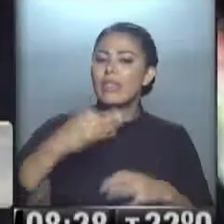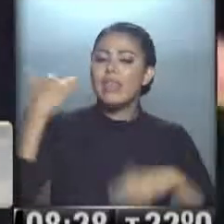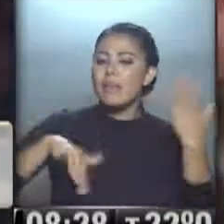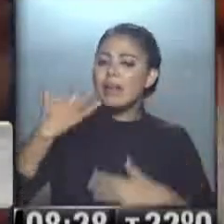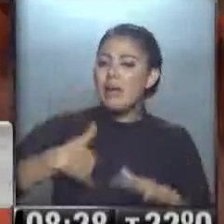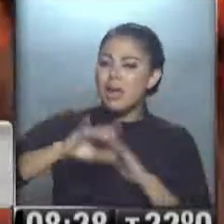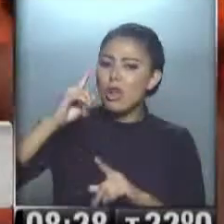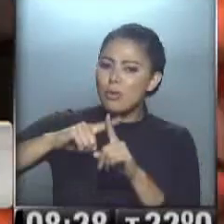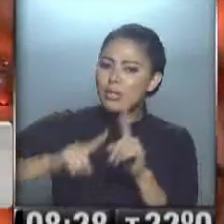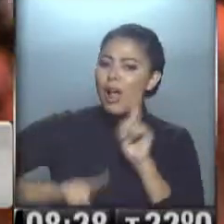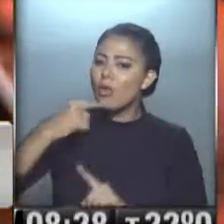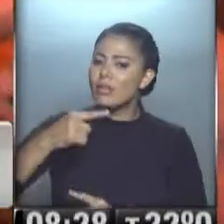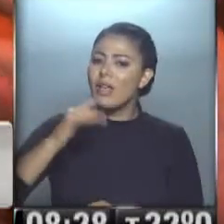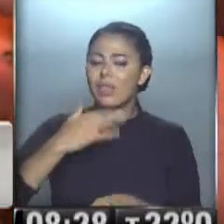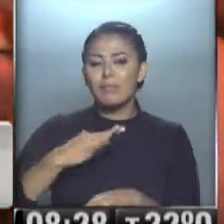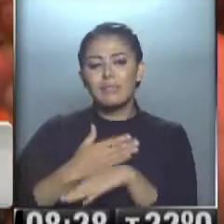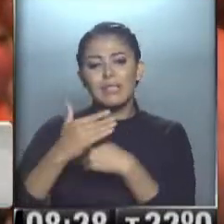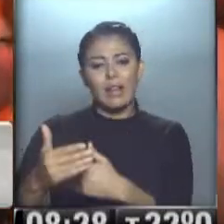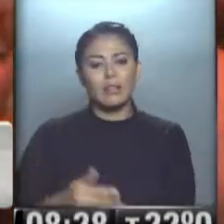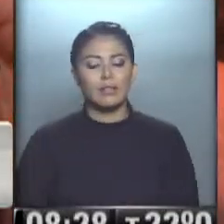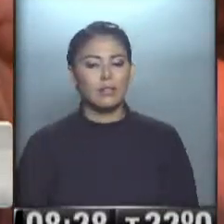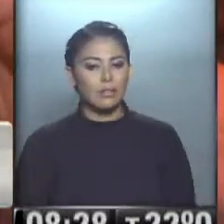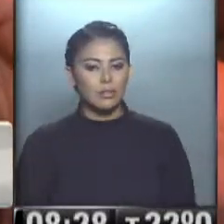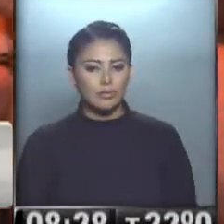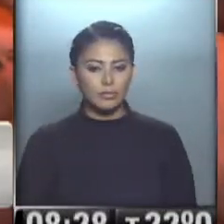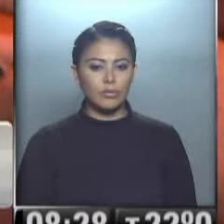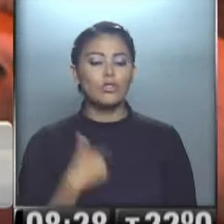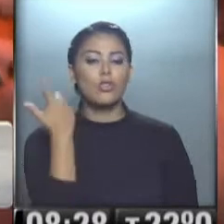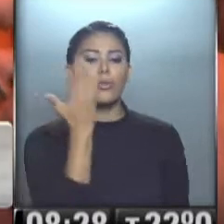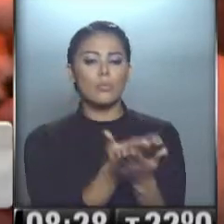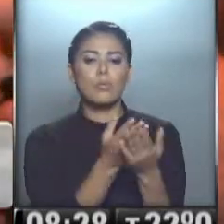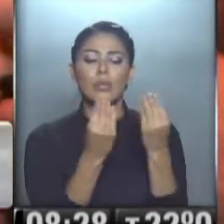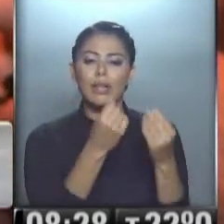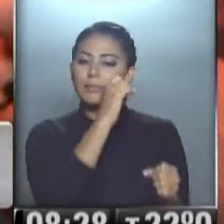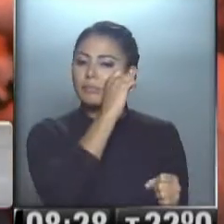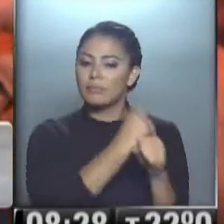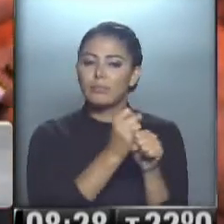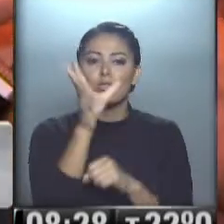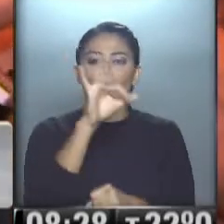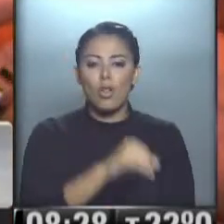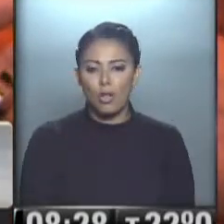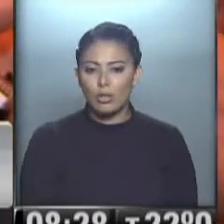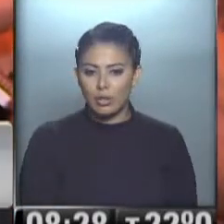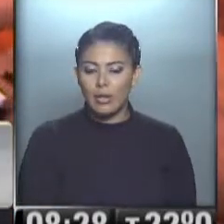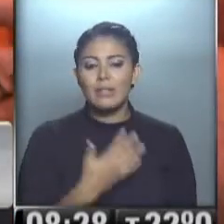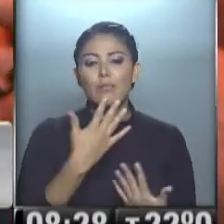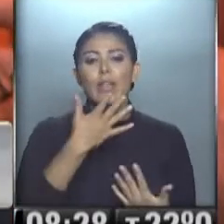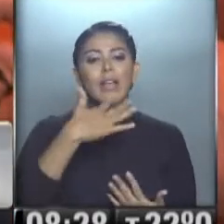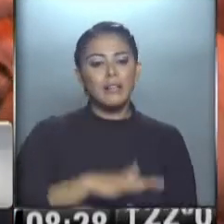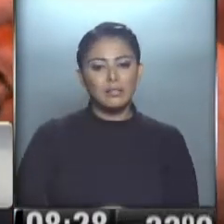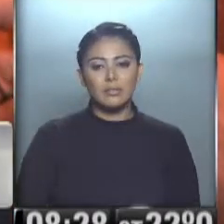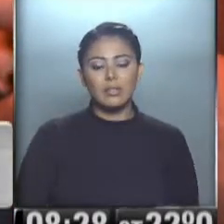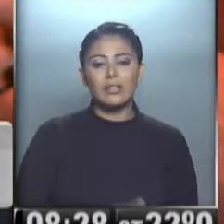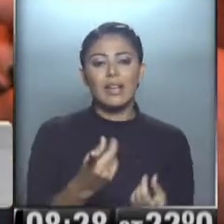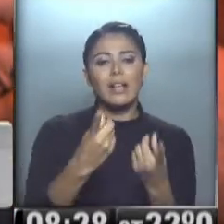mayoría positiva, según dice que algo tardía? Lo nuestro es la acción cotidiana e ir interpretando la demanda